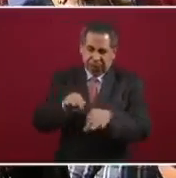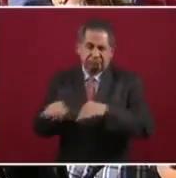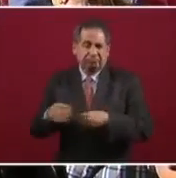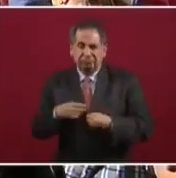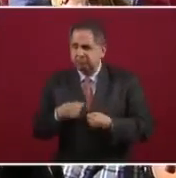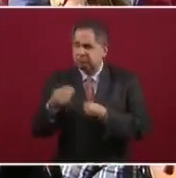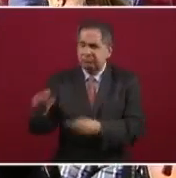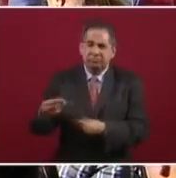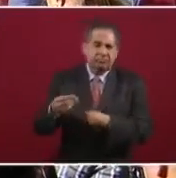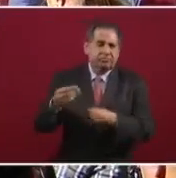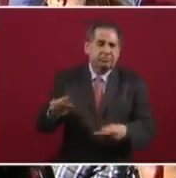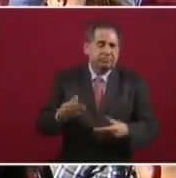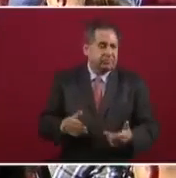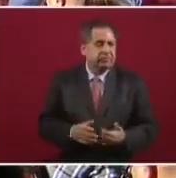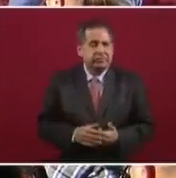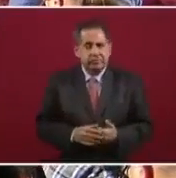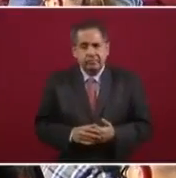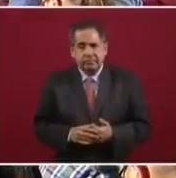dando